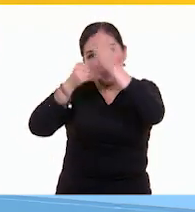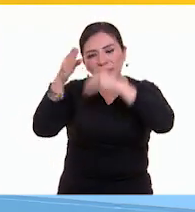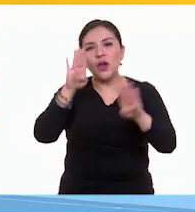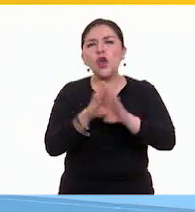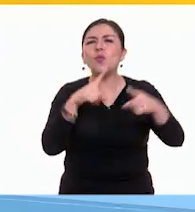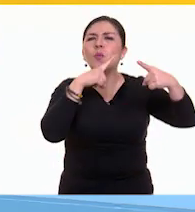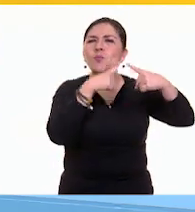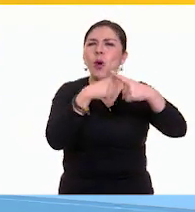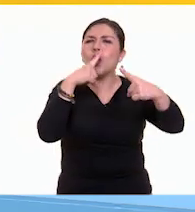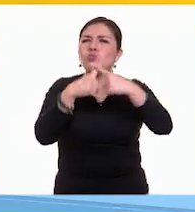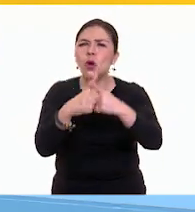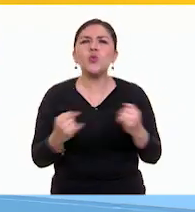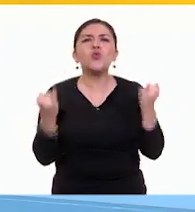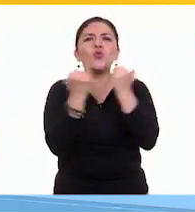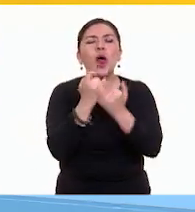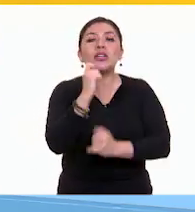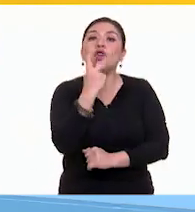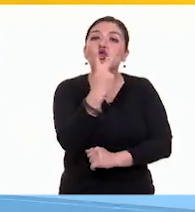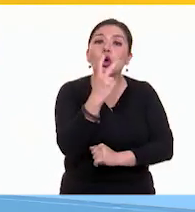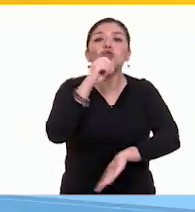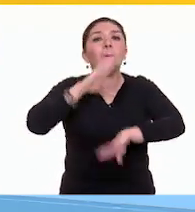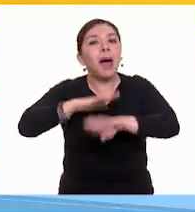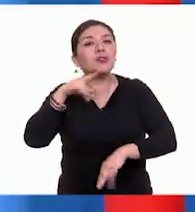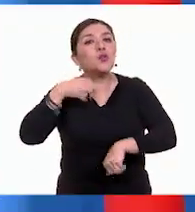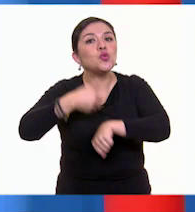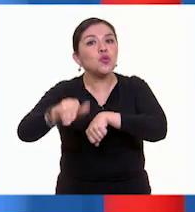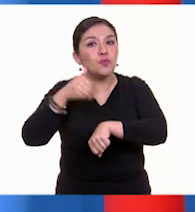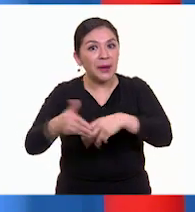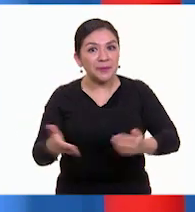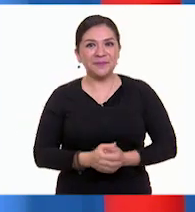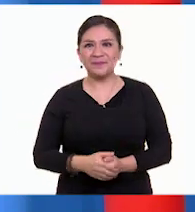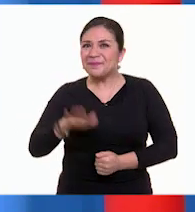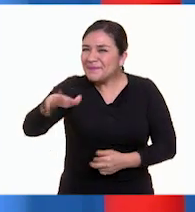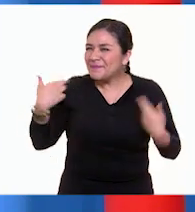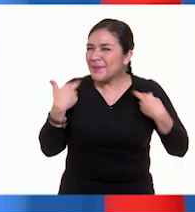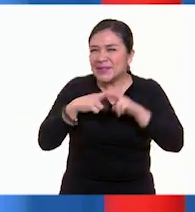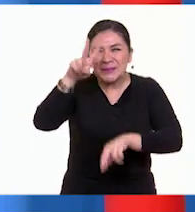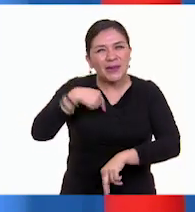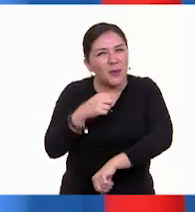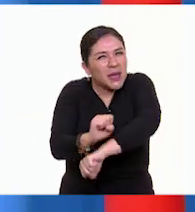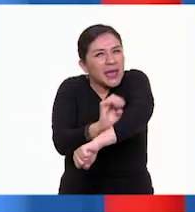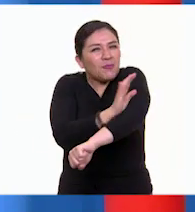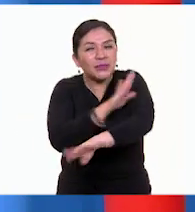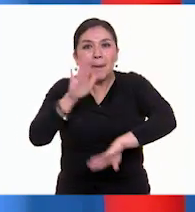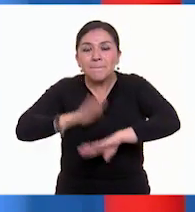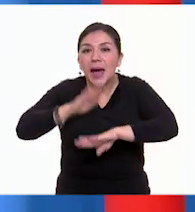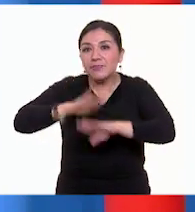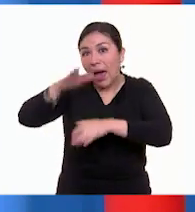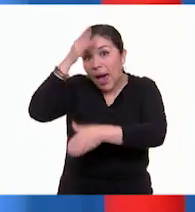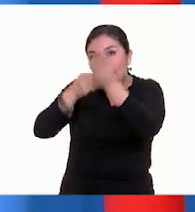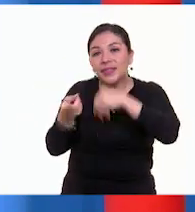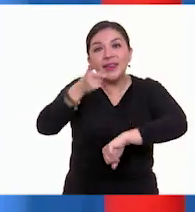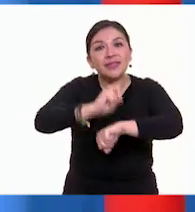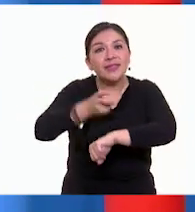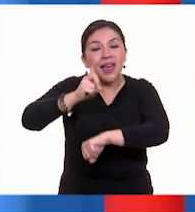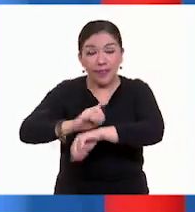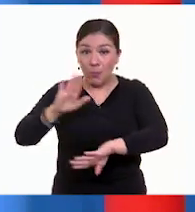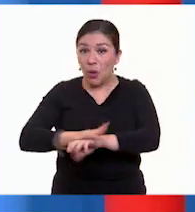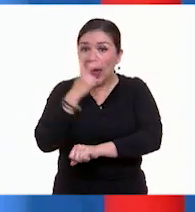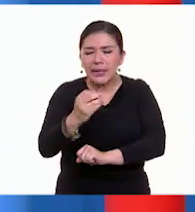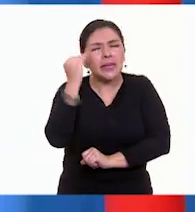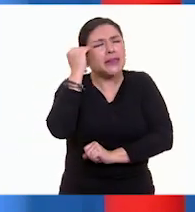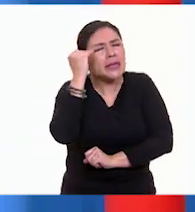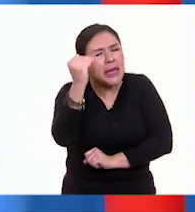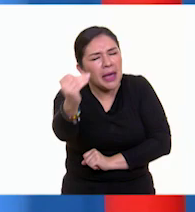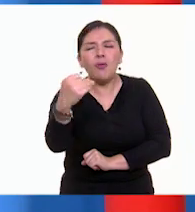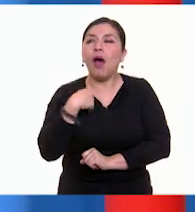múltiplos comunes de 2 o más números. Ay, maestra, la verdad es que me emociona aprender algo más cada día, porque con el tiempo